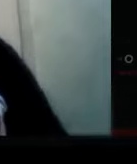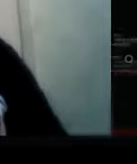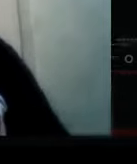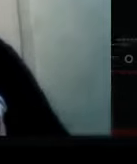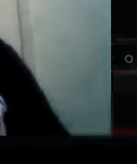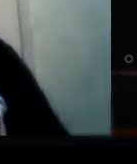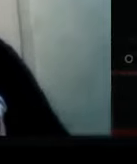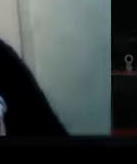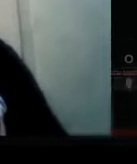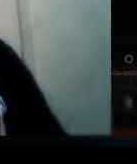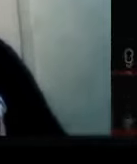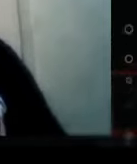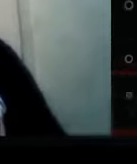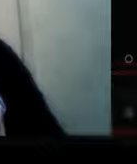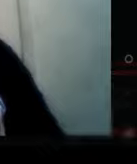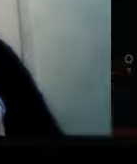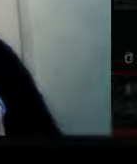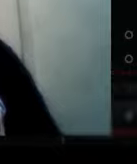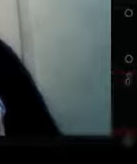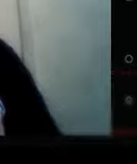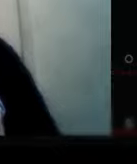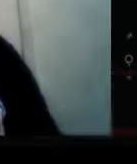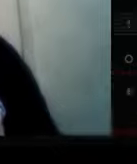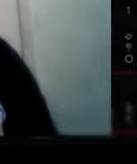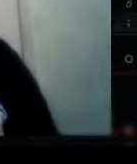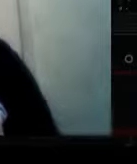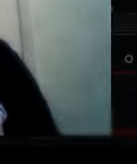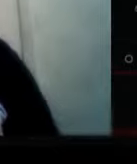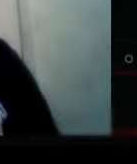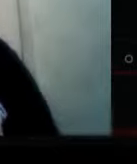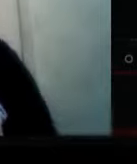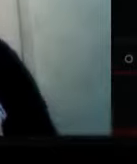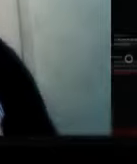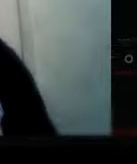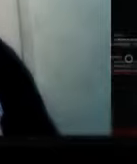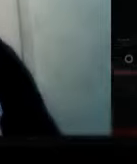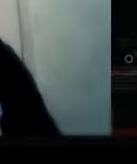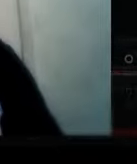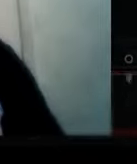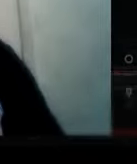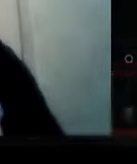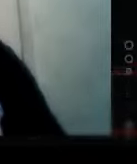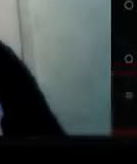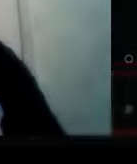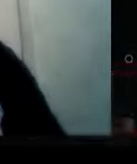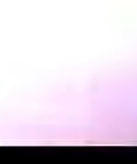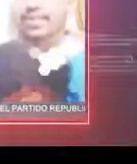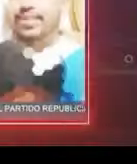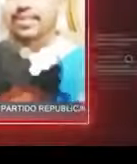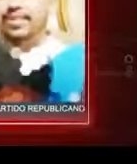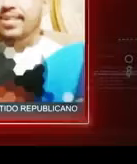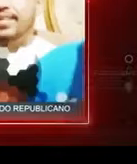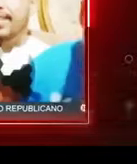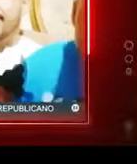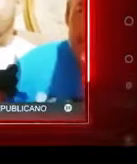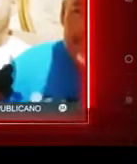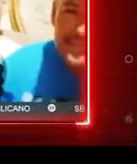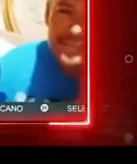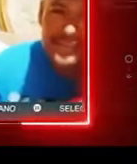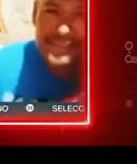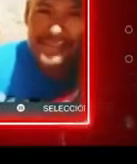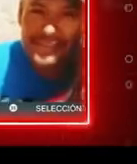Y esa foto que salió en la televisión, pues es de mi familia y nosotros no estamos desaparecidos. Para la construcción de